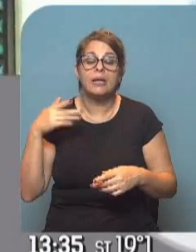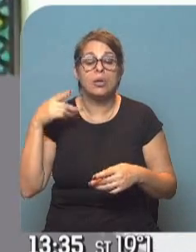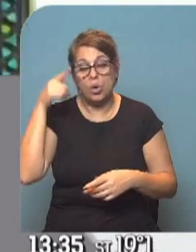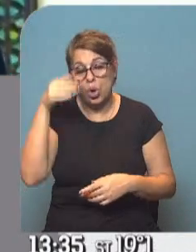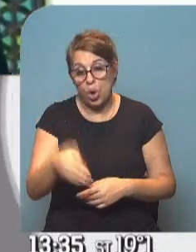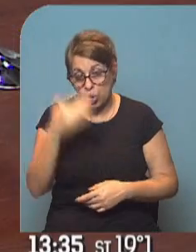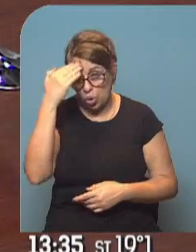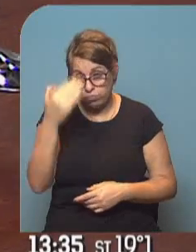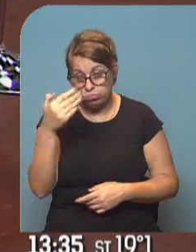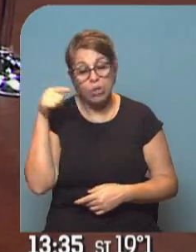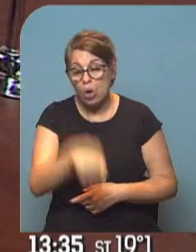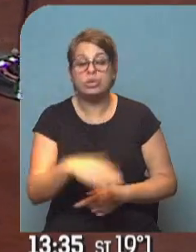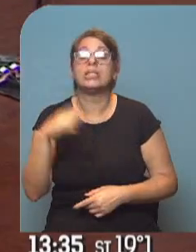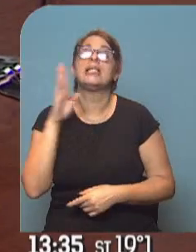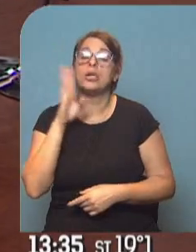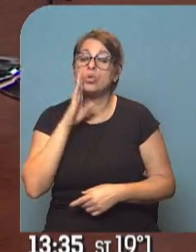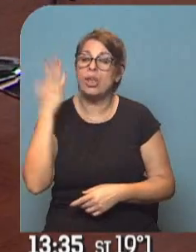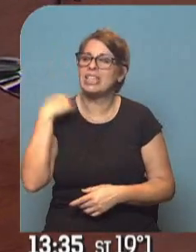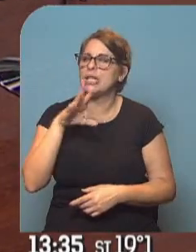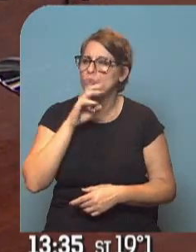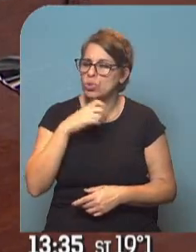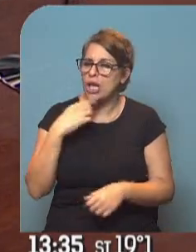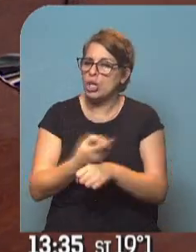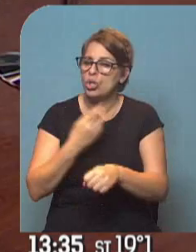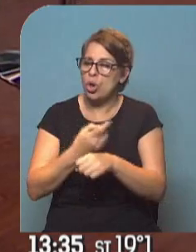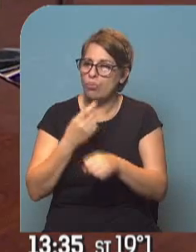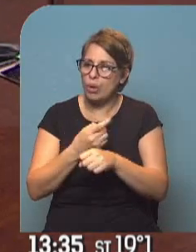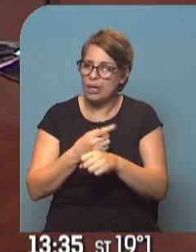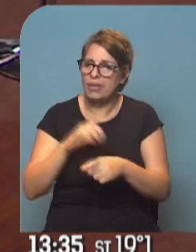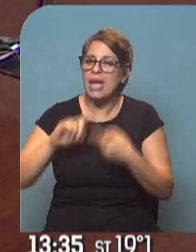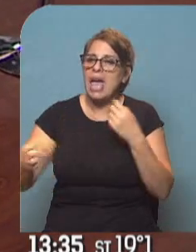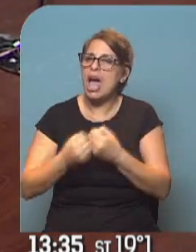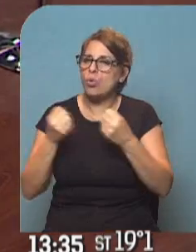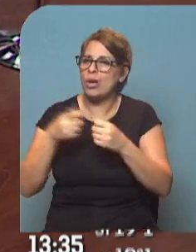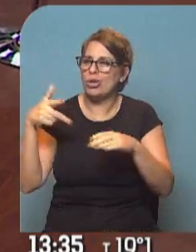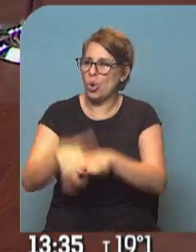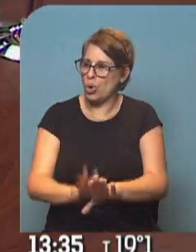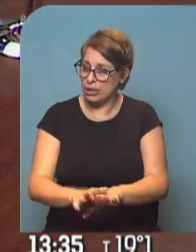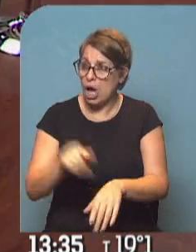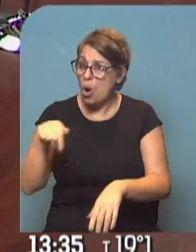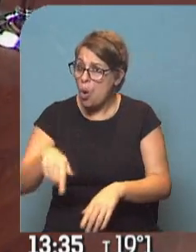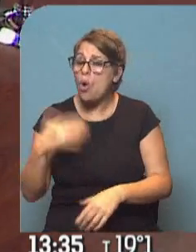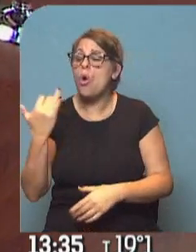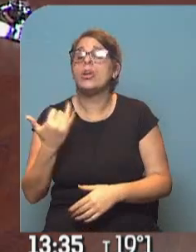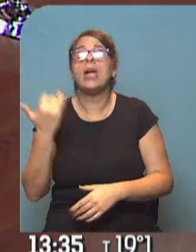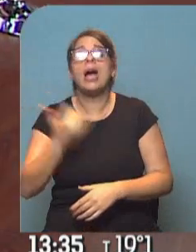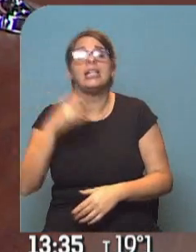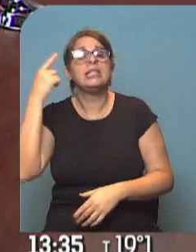que era la Unión Soviética en ese momento, no tenía capacidad de bloquear ese proceso, como si lo tiene China hoy. Entonces la